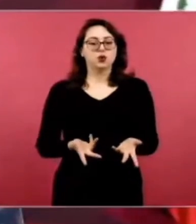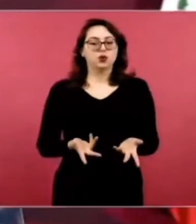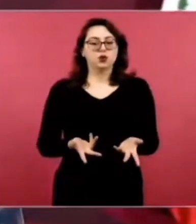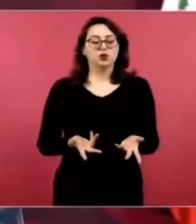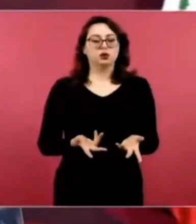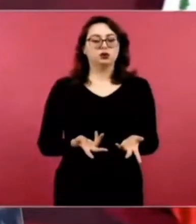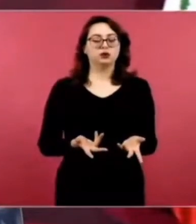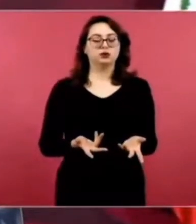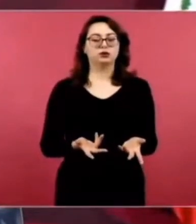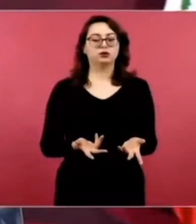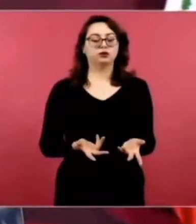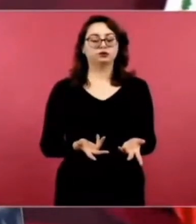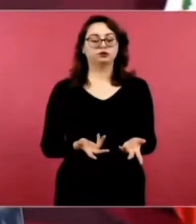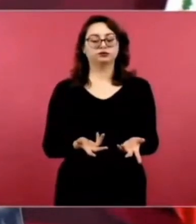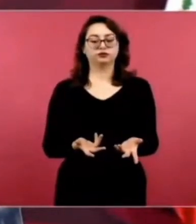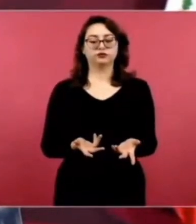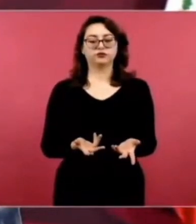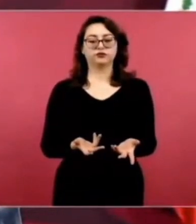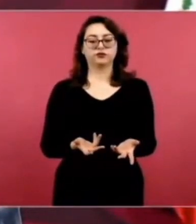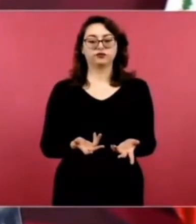vamos a estar